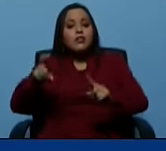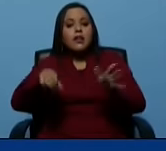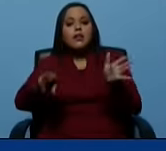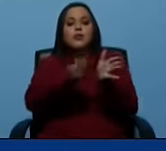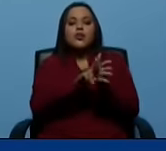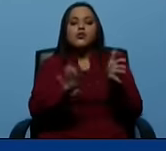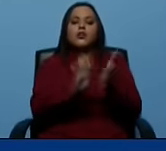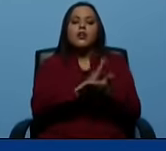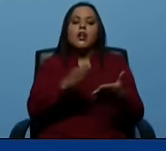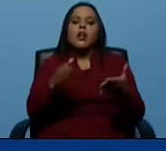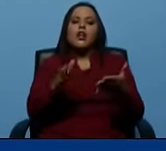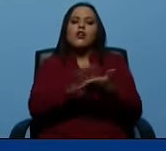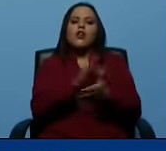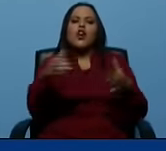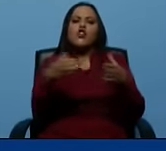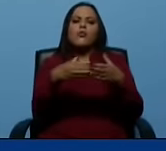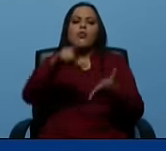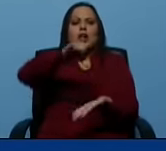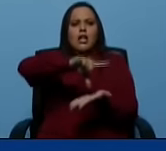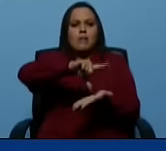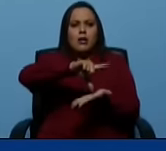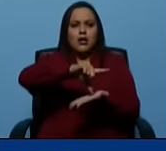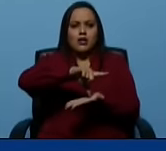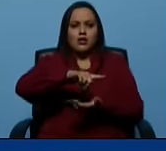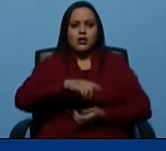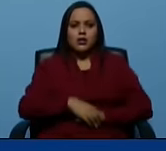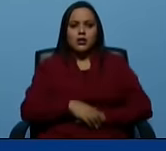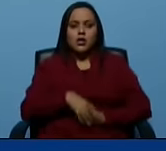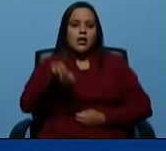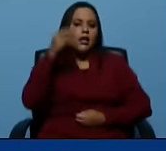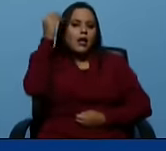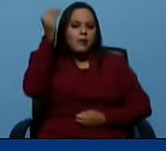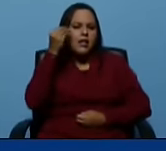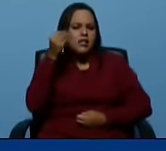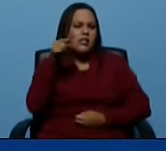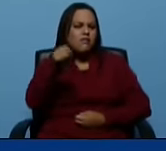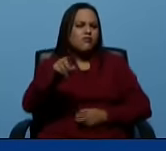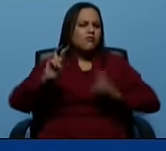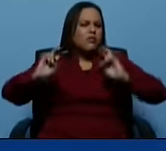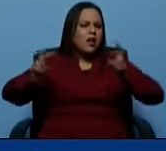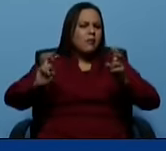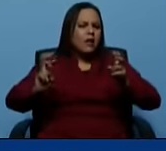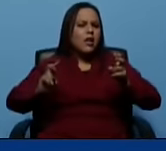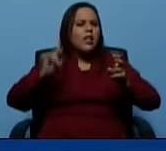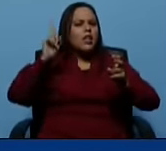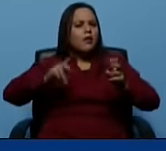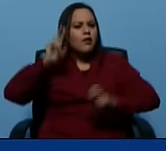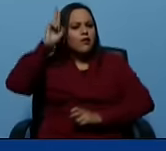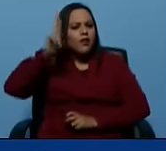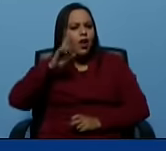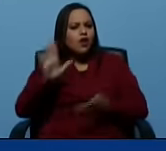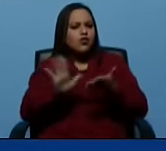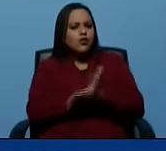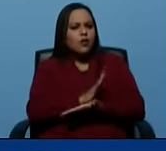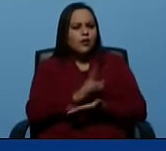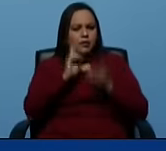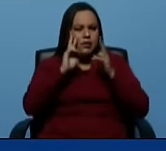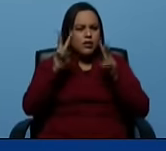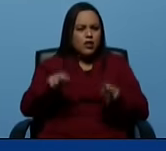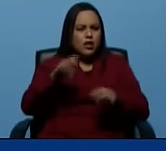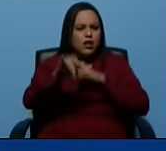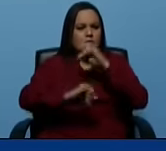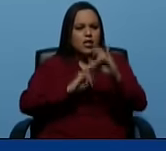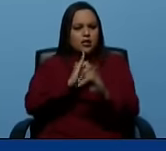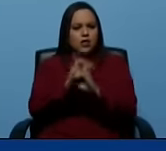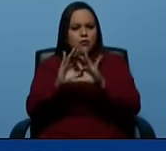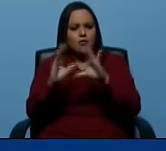Grupo de Lima. Su opinión sobre este tema, y en contraste quisiera un análisis suyo también del panorama internacional global.